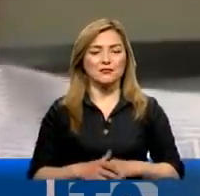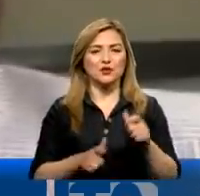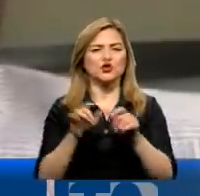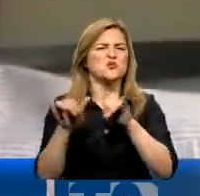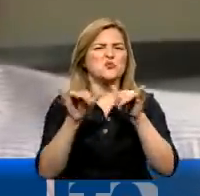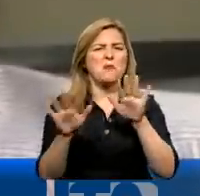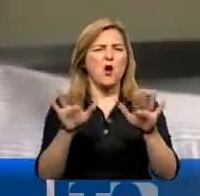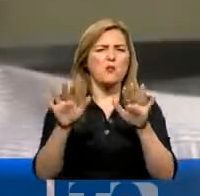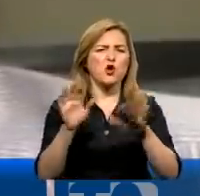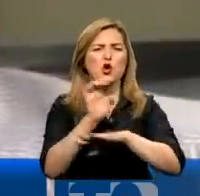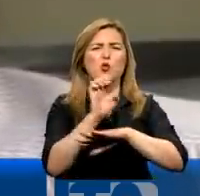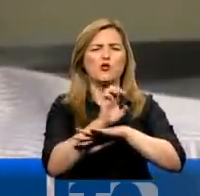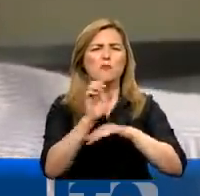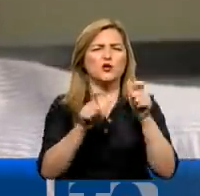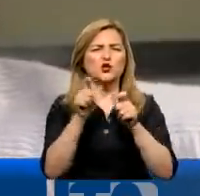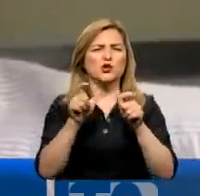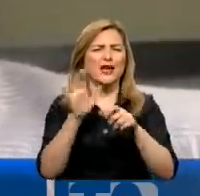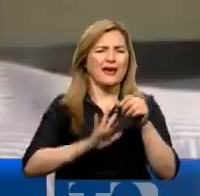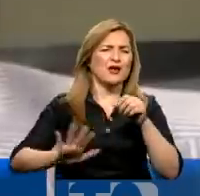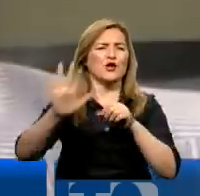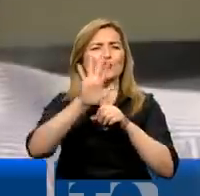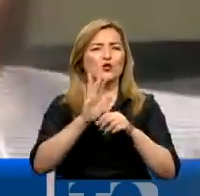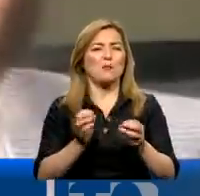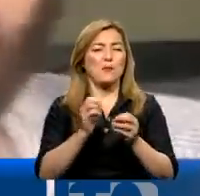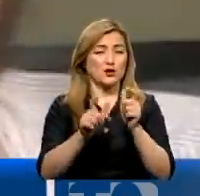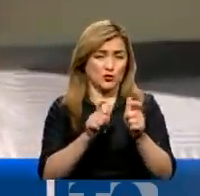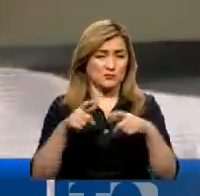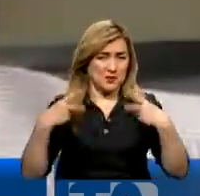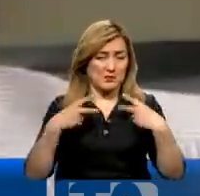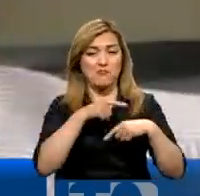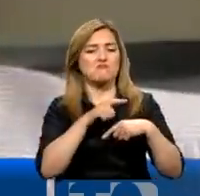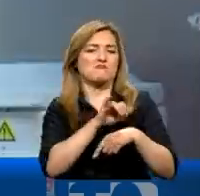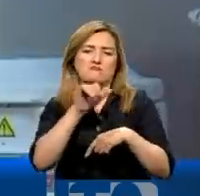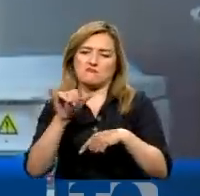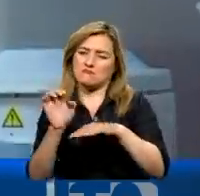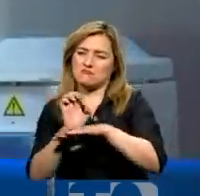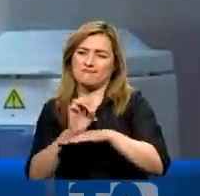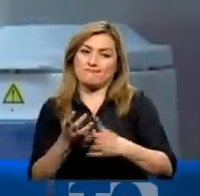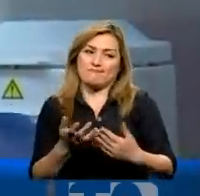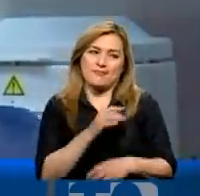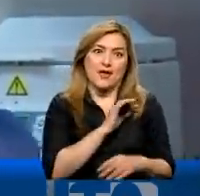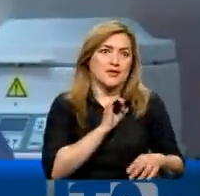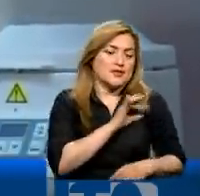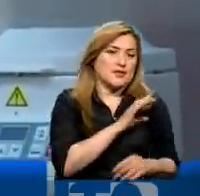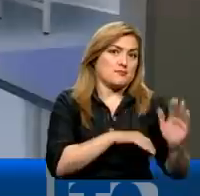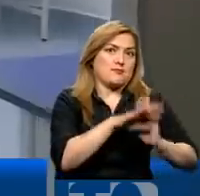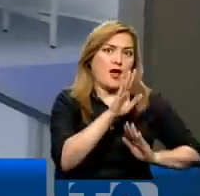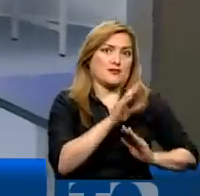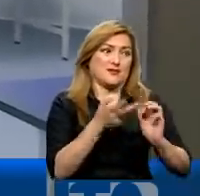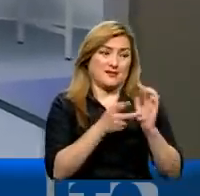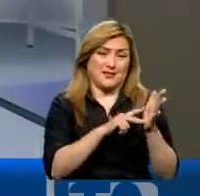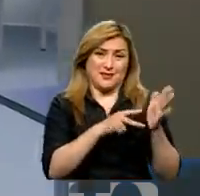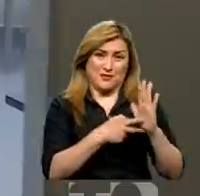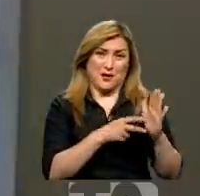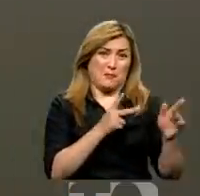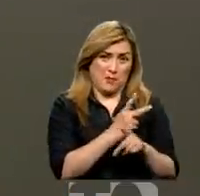población. Por eso tal vez Chile aparecen muchos más casos, pero no significa que esté peor. Otro de los puntos a considerar es que la